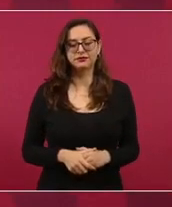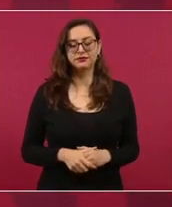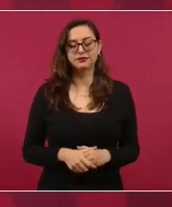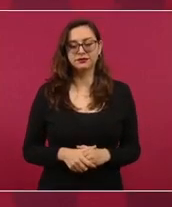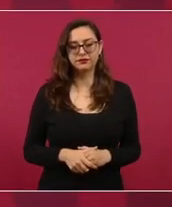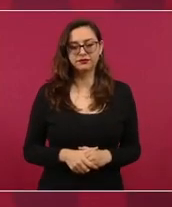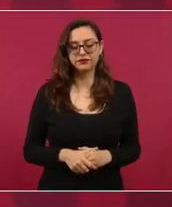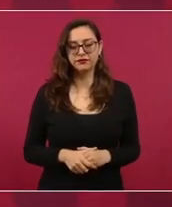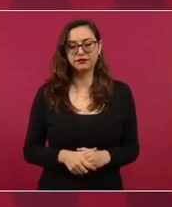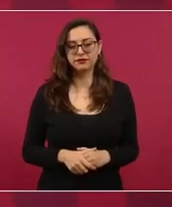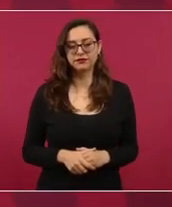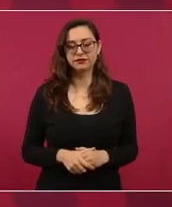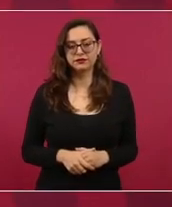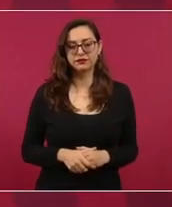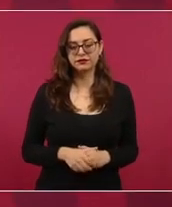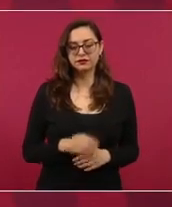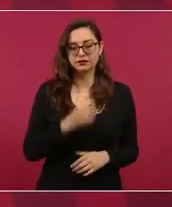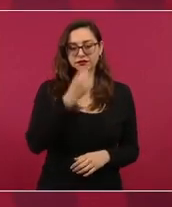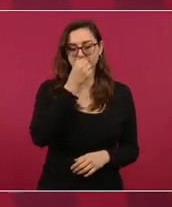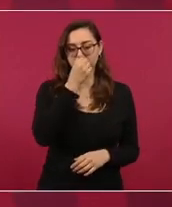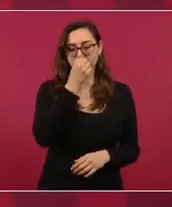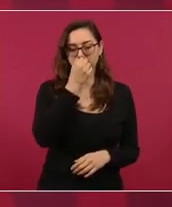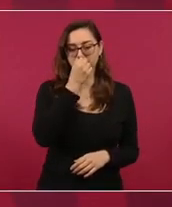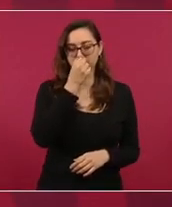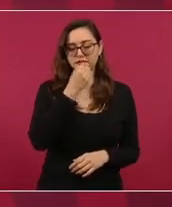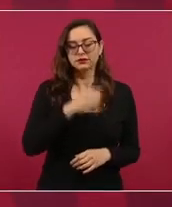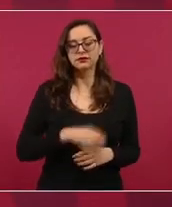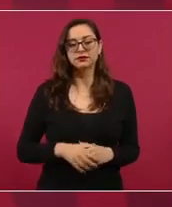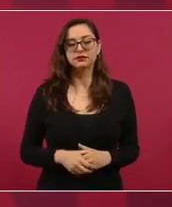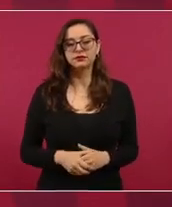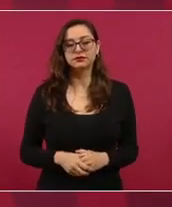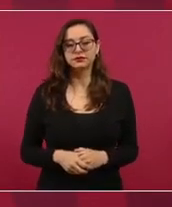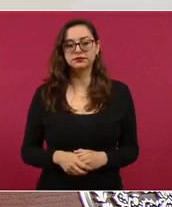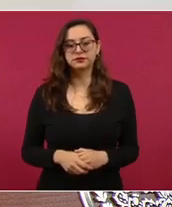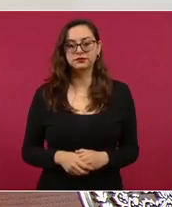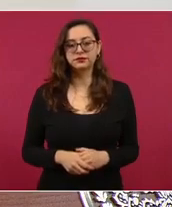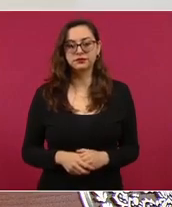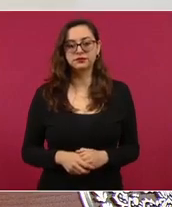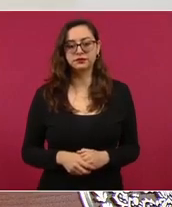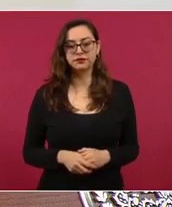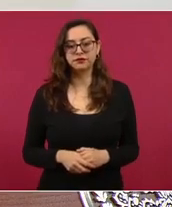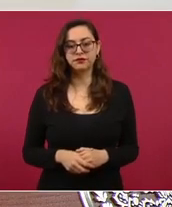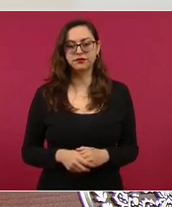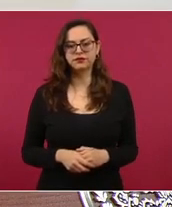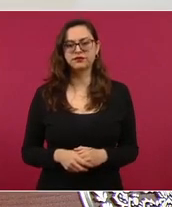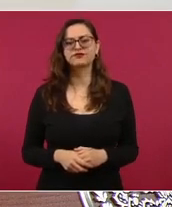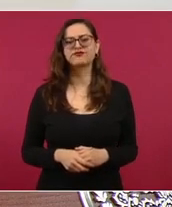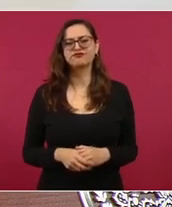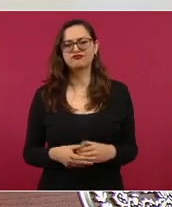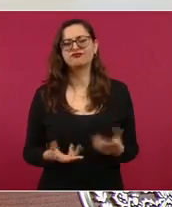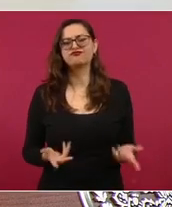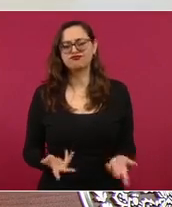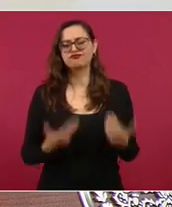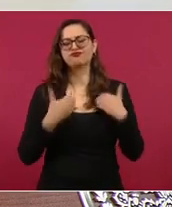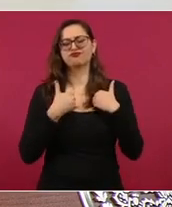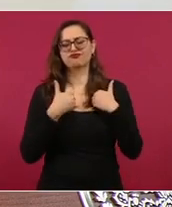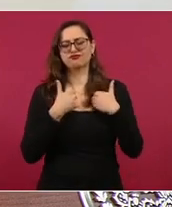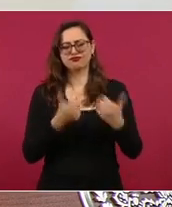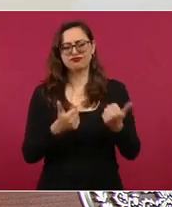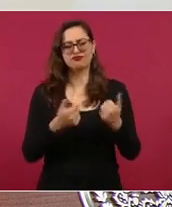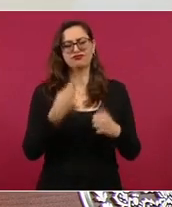Entendemos pues que a lo mejor hay una corriente antimexicana